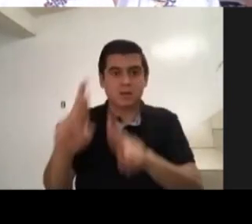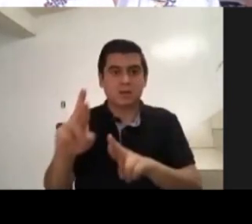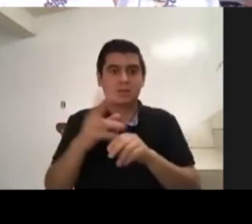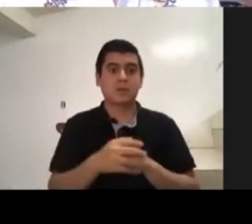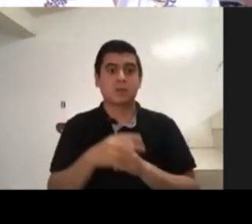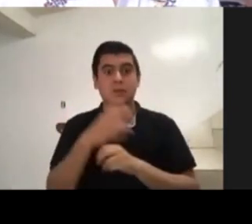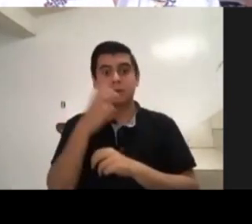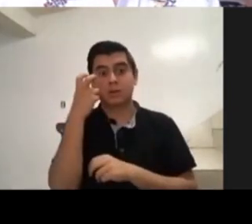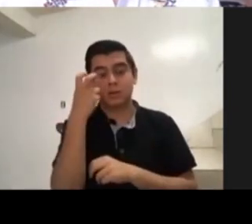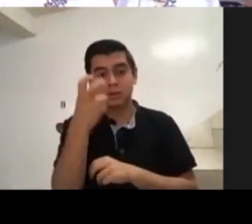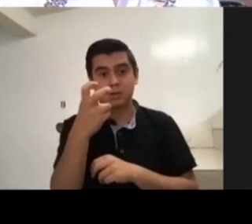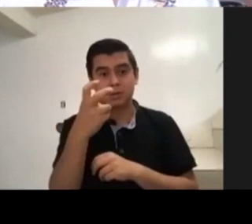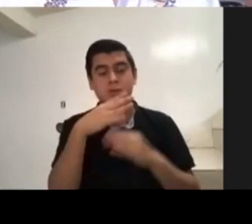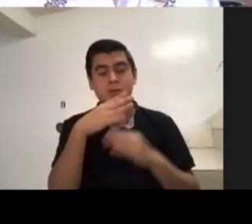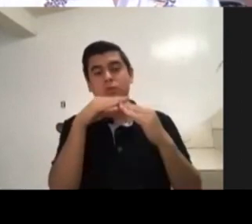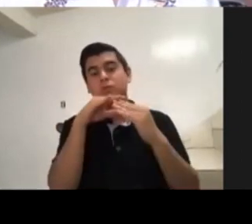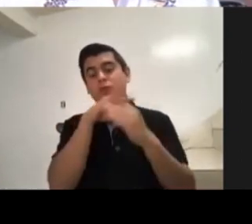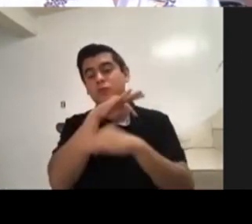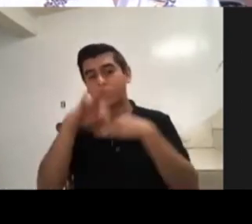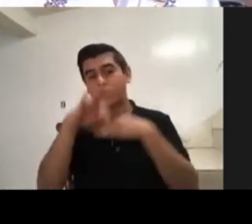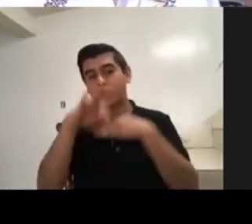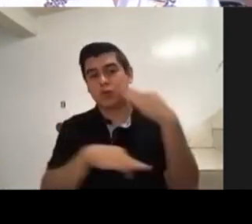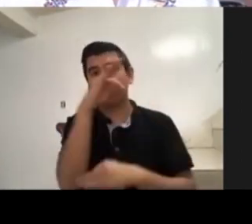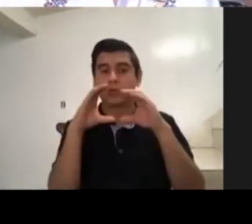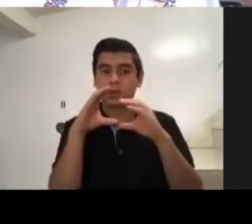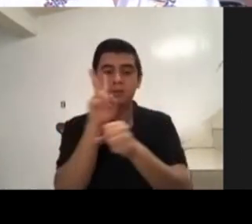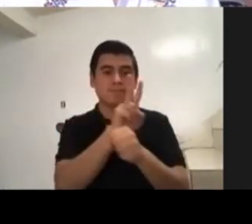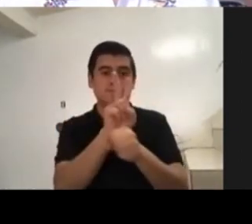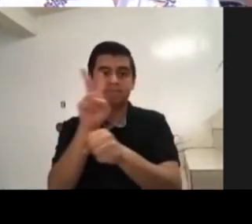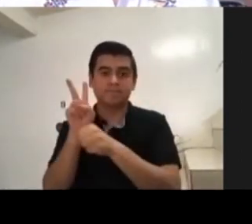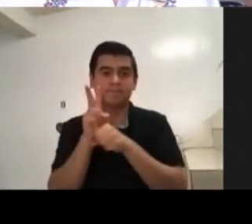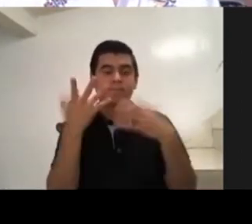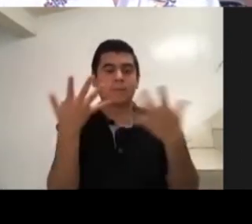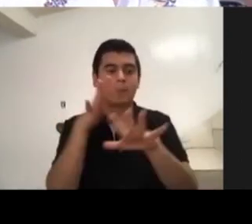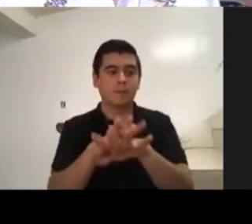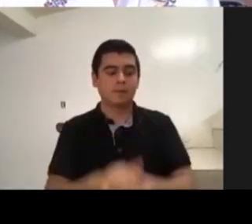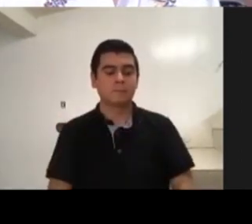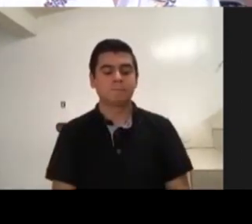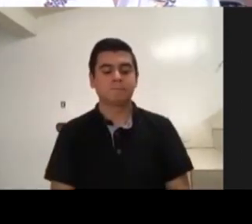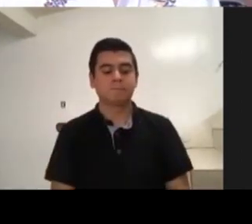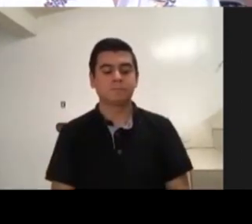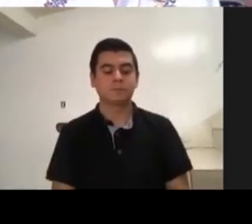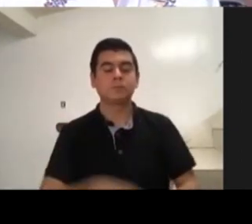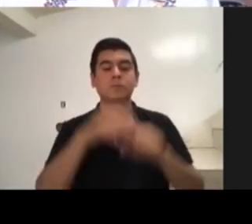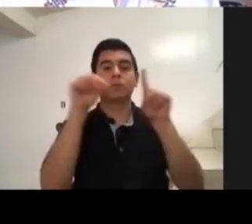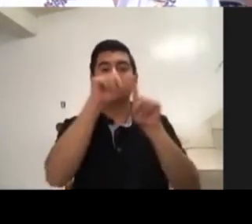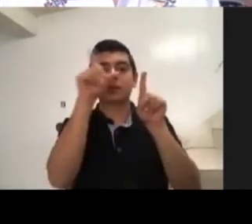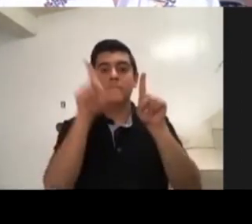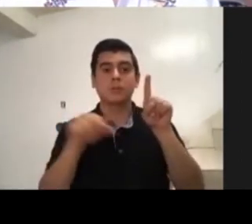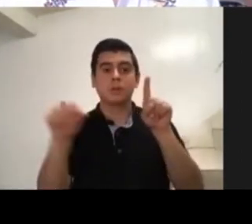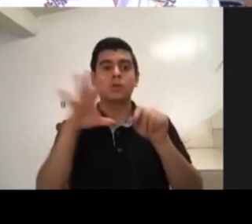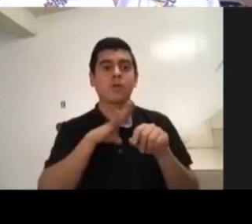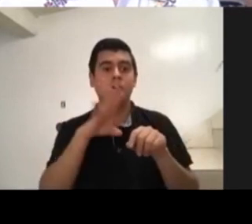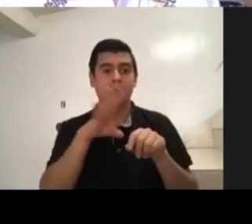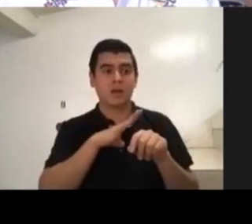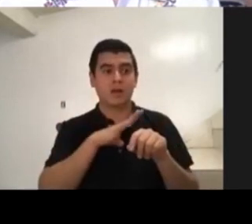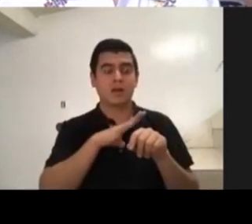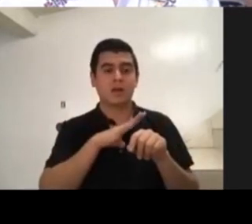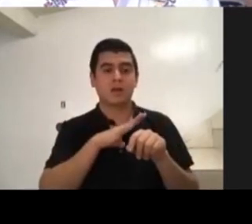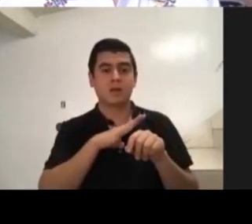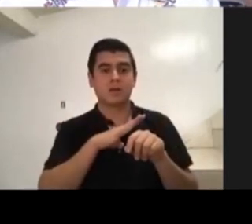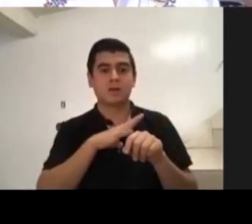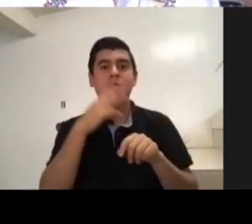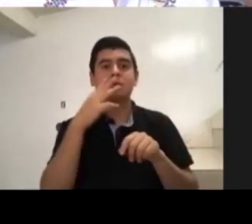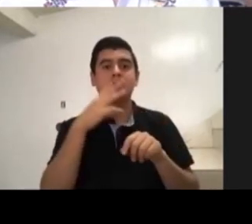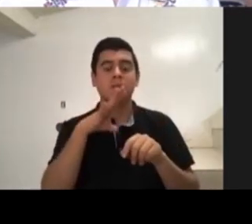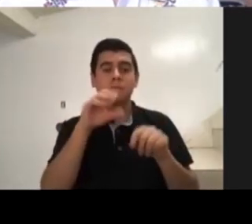uno de los sistemas educativos más grandes del mundo, el tercero en América. 35